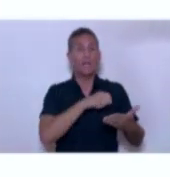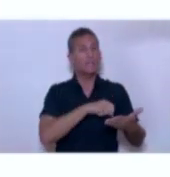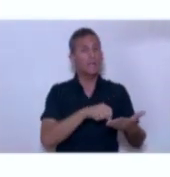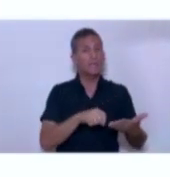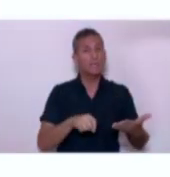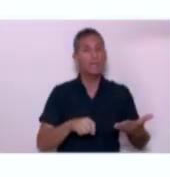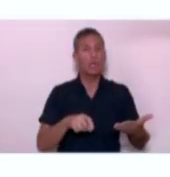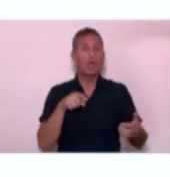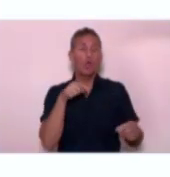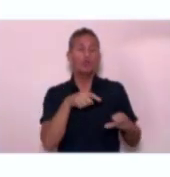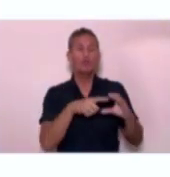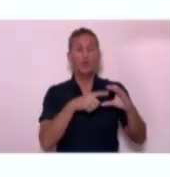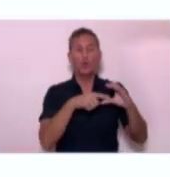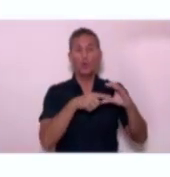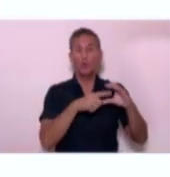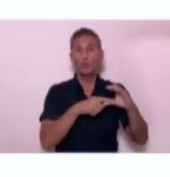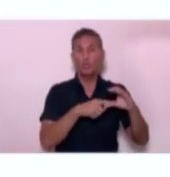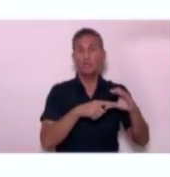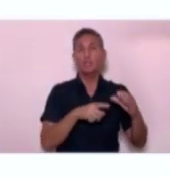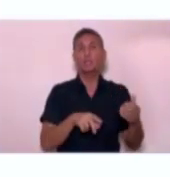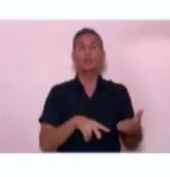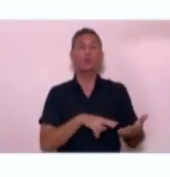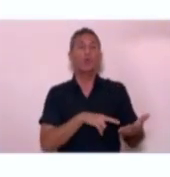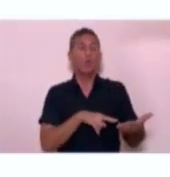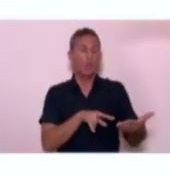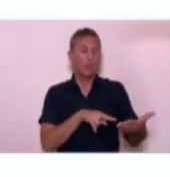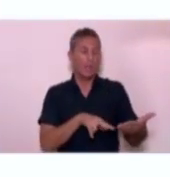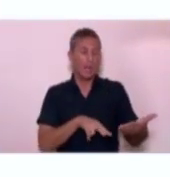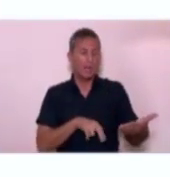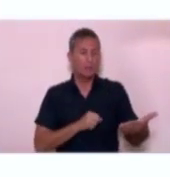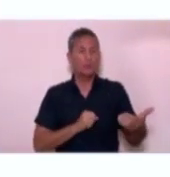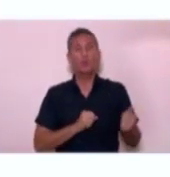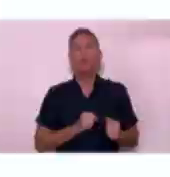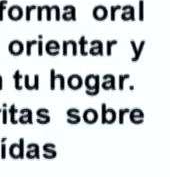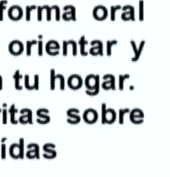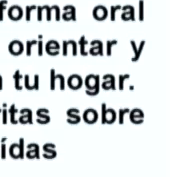escritas sobre los contenidos de las obras leídas.